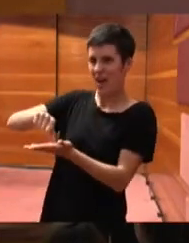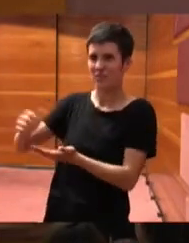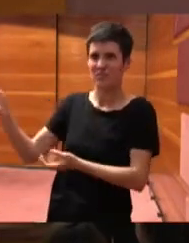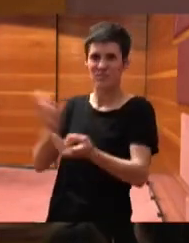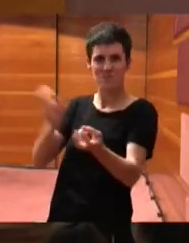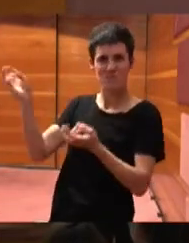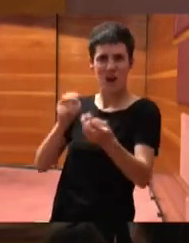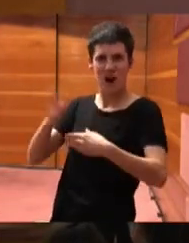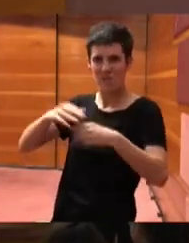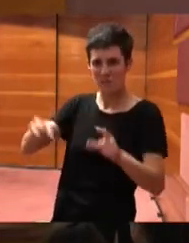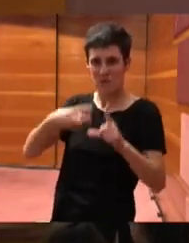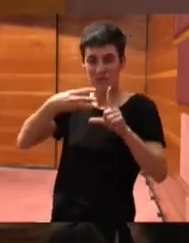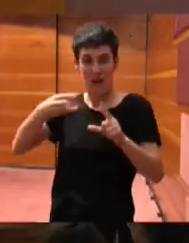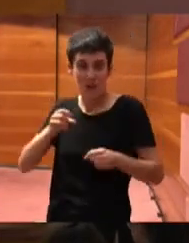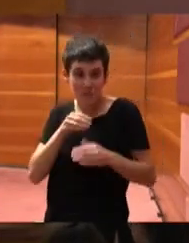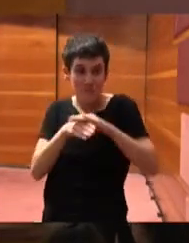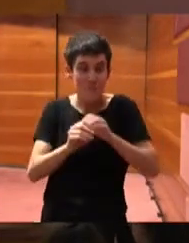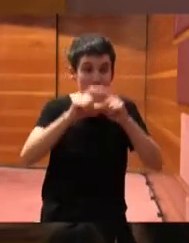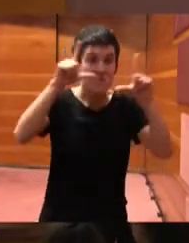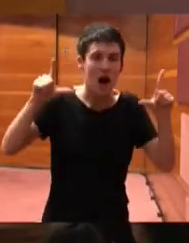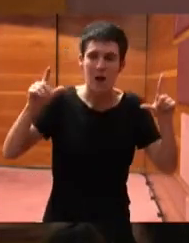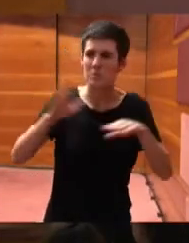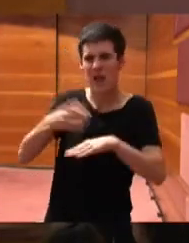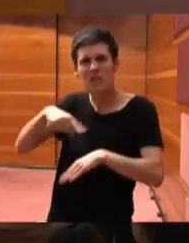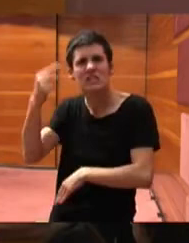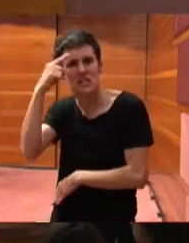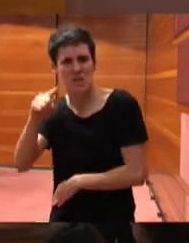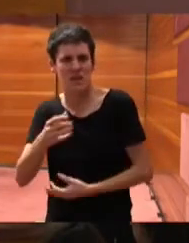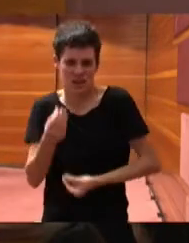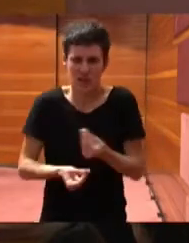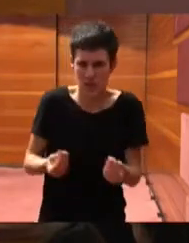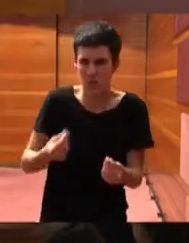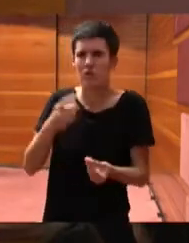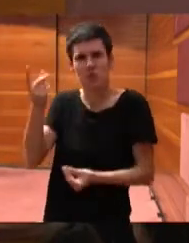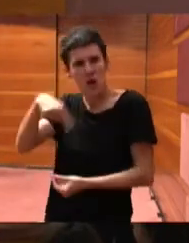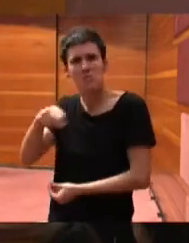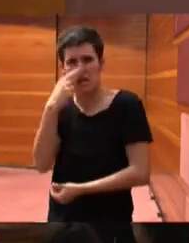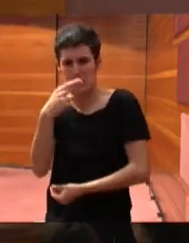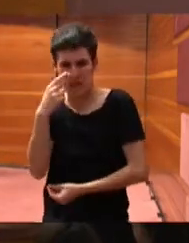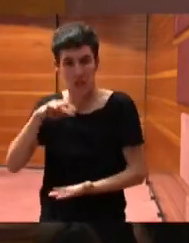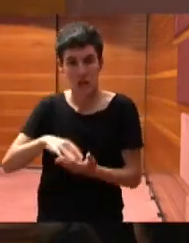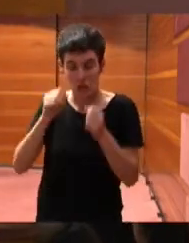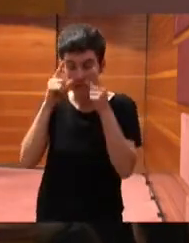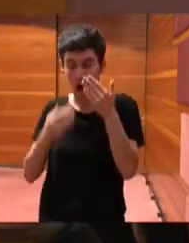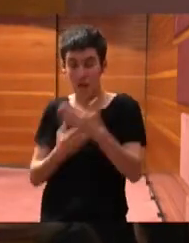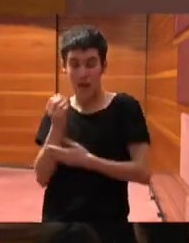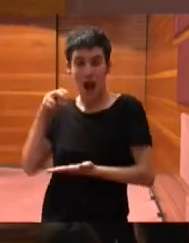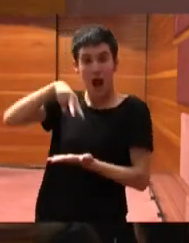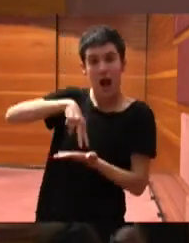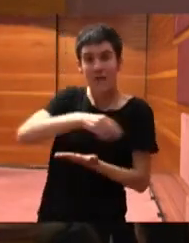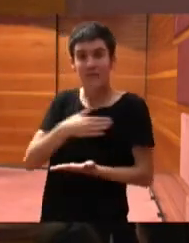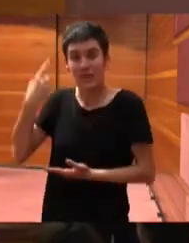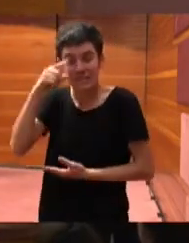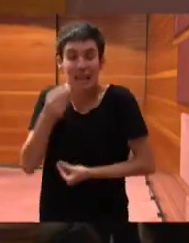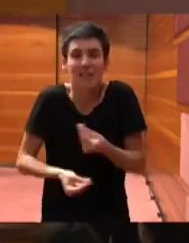se enteren de lo que estamos haciendo, porque es algo que les preocupa muchísimo y les interesa, vamos, todas las mañanas cuando se levantan por la mañana quieren saber